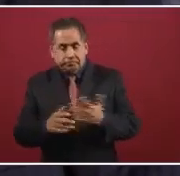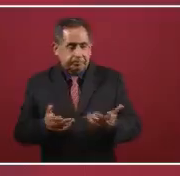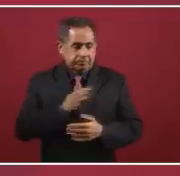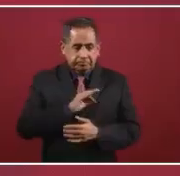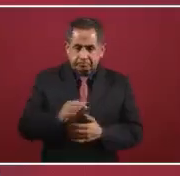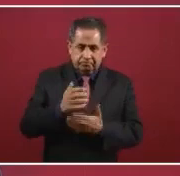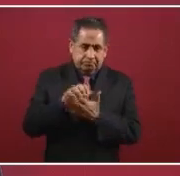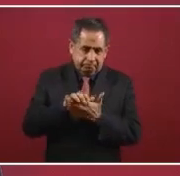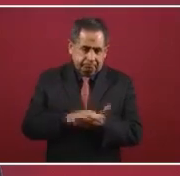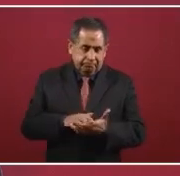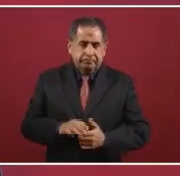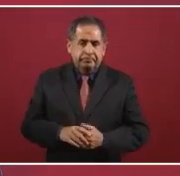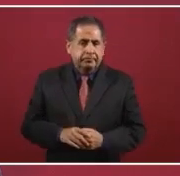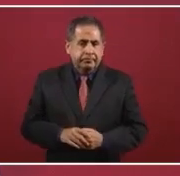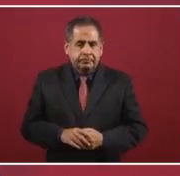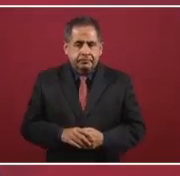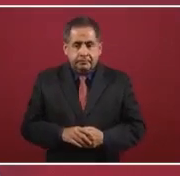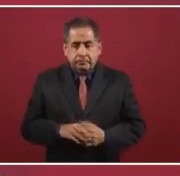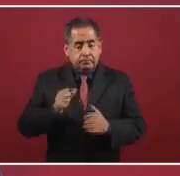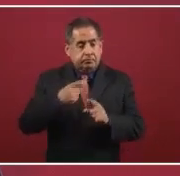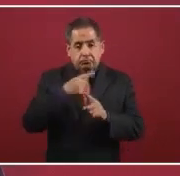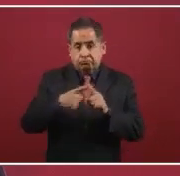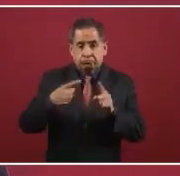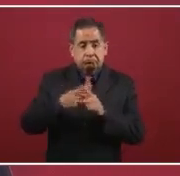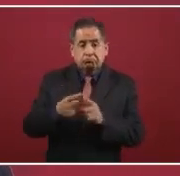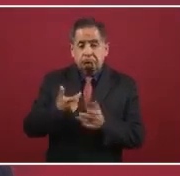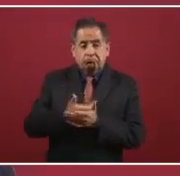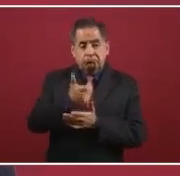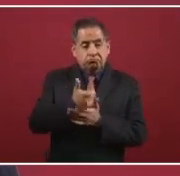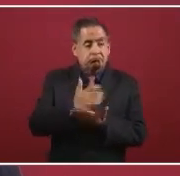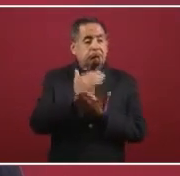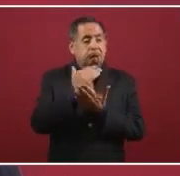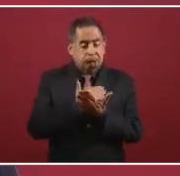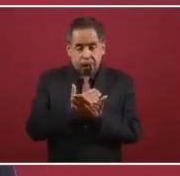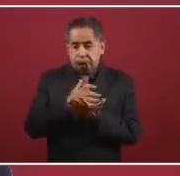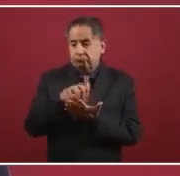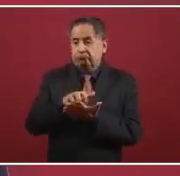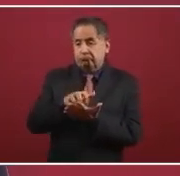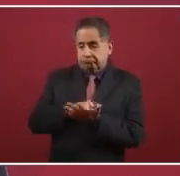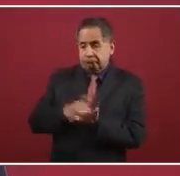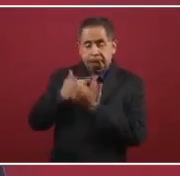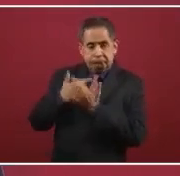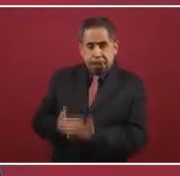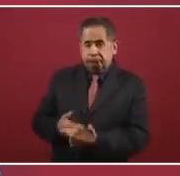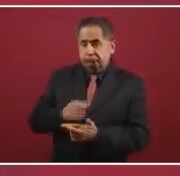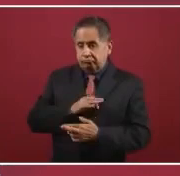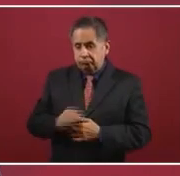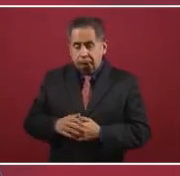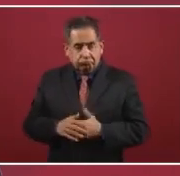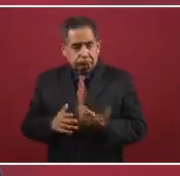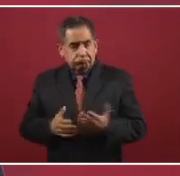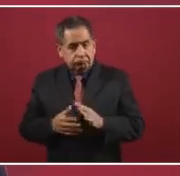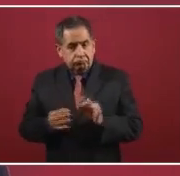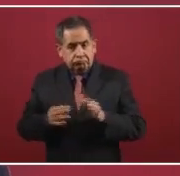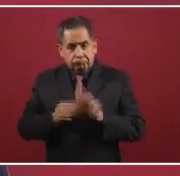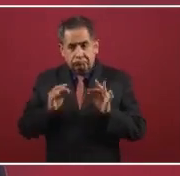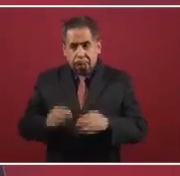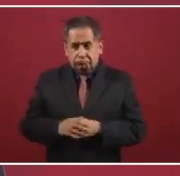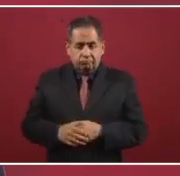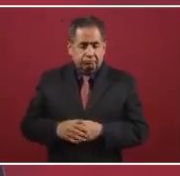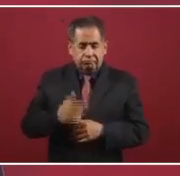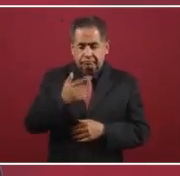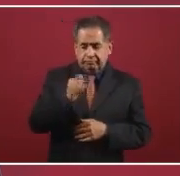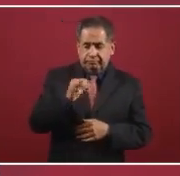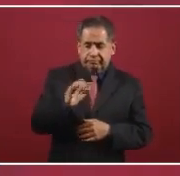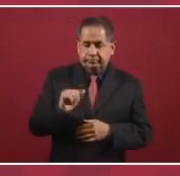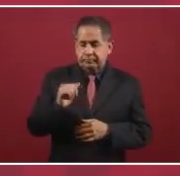aproximadamente la mitad de lo que si la trasladamos por la vía terrestre en términos de centavos por gigajoule